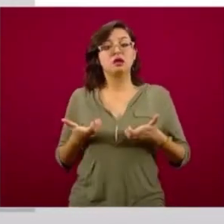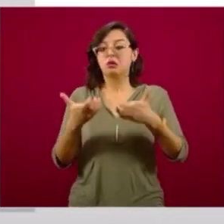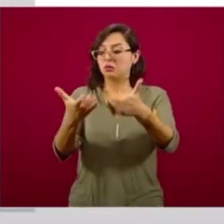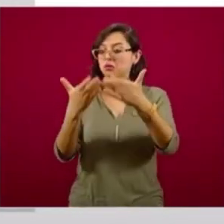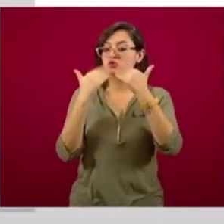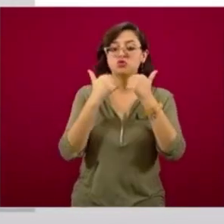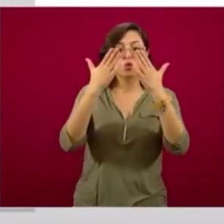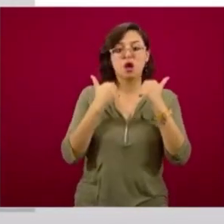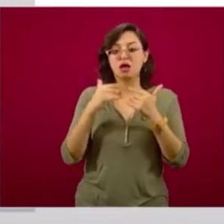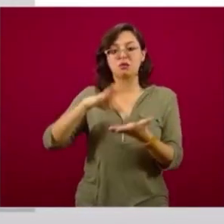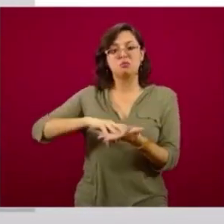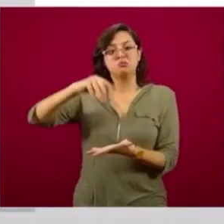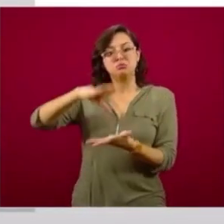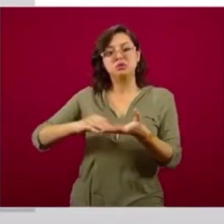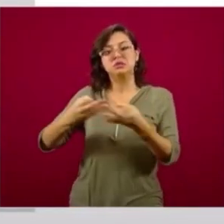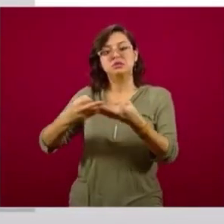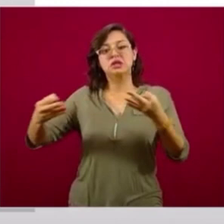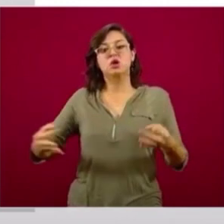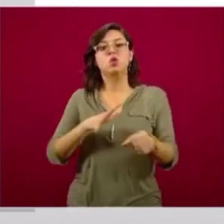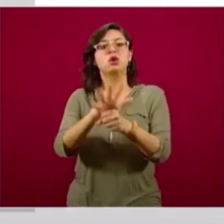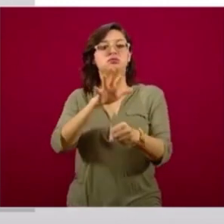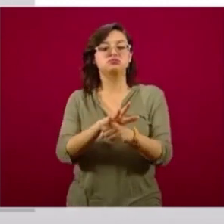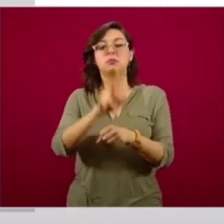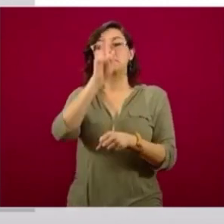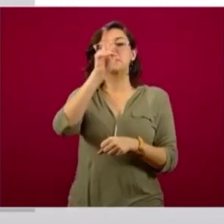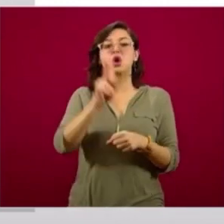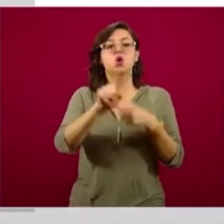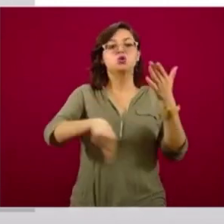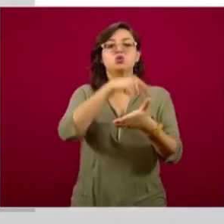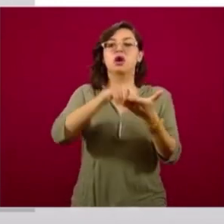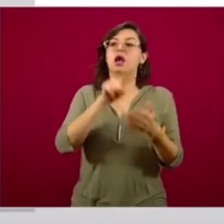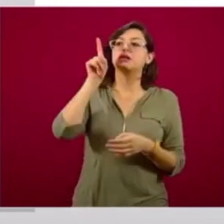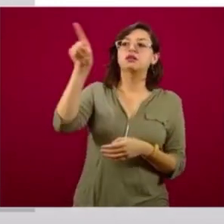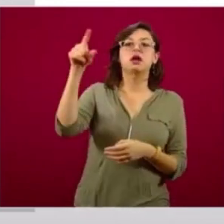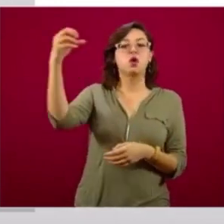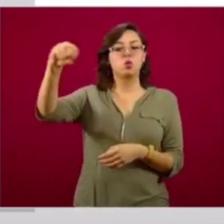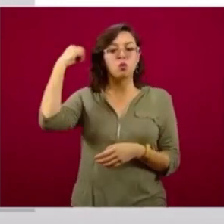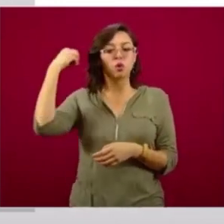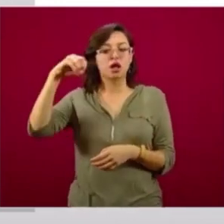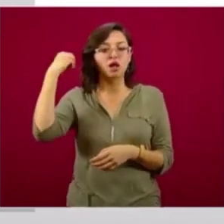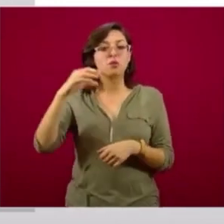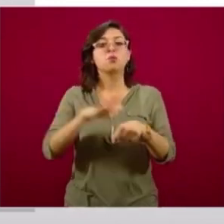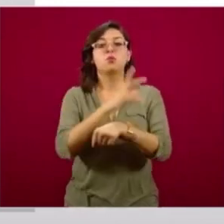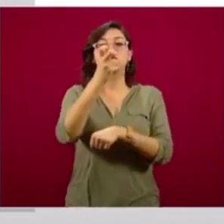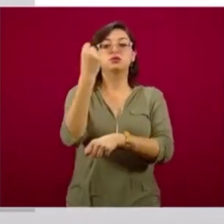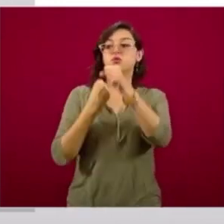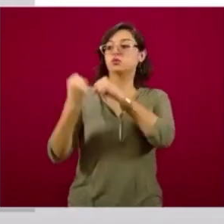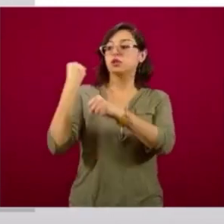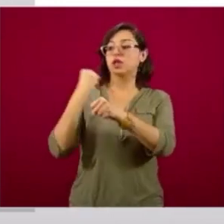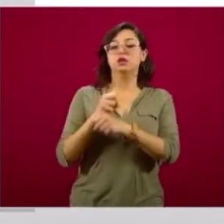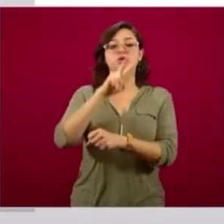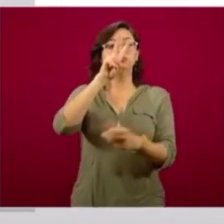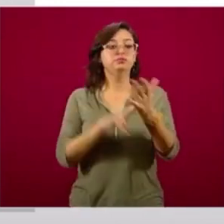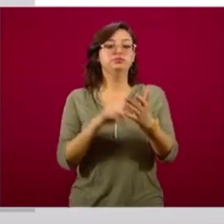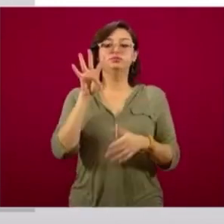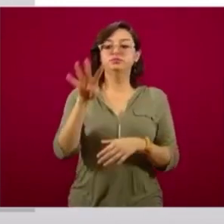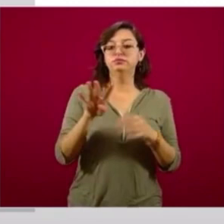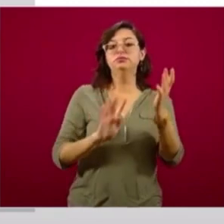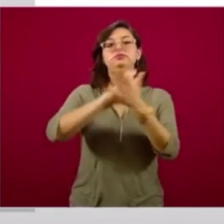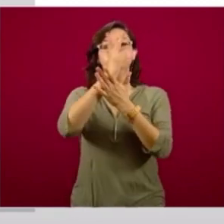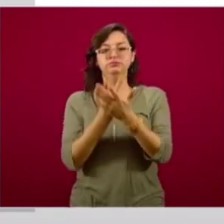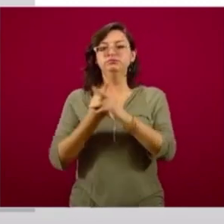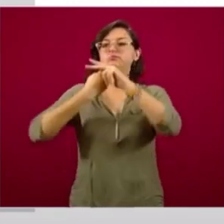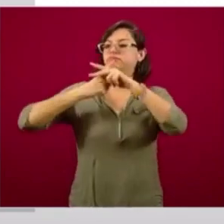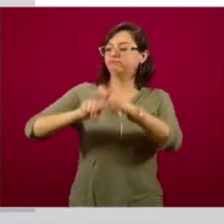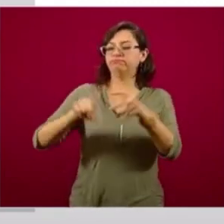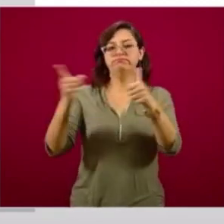en Oaxaca. Y ahí empezamos en 2019 este importantísimo programa prioritario. En el